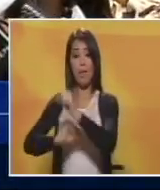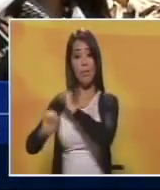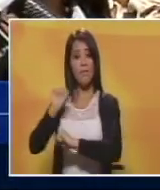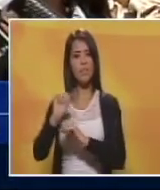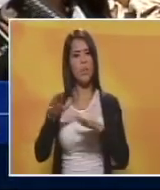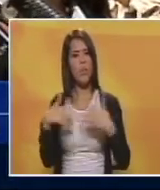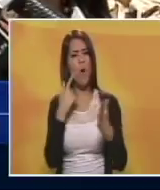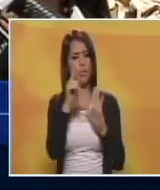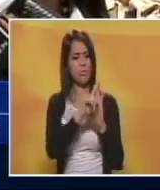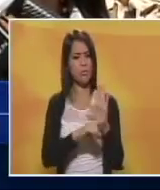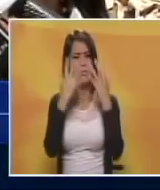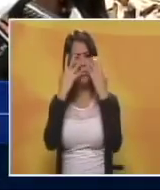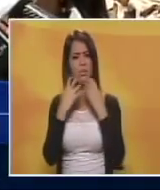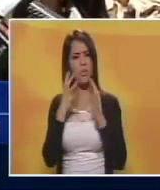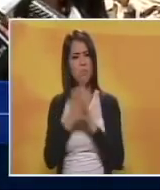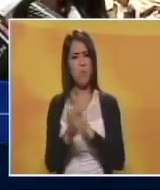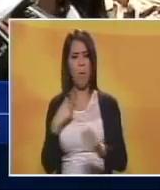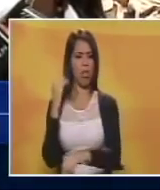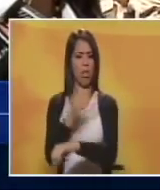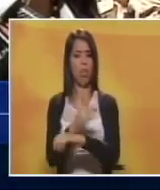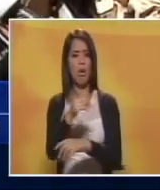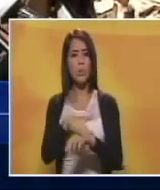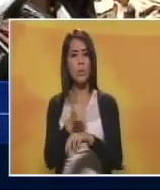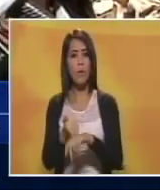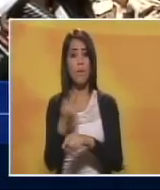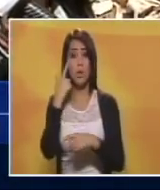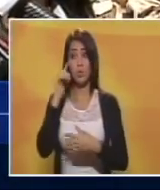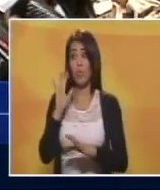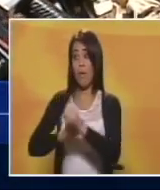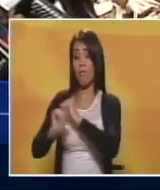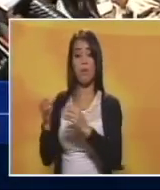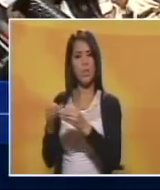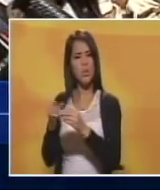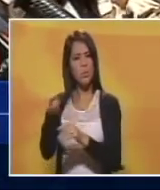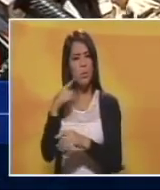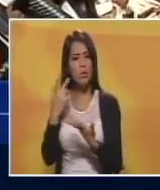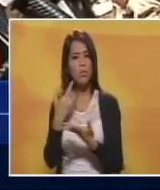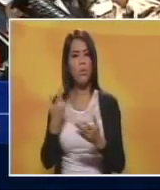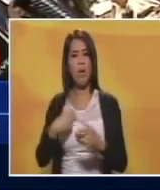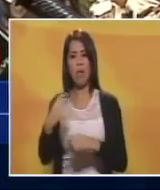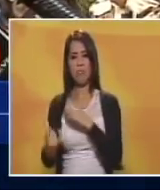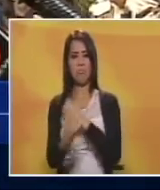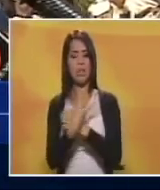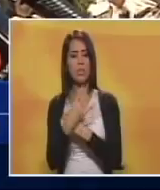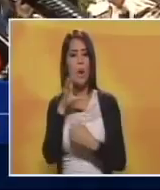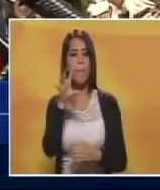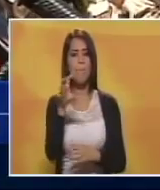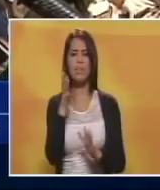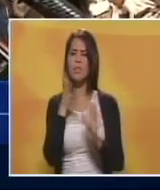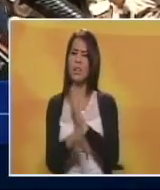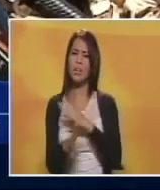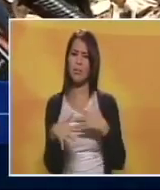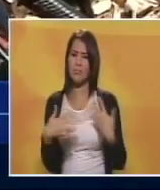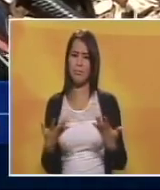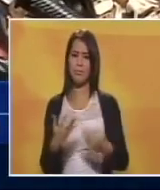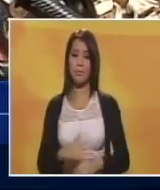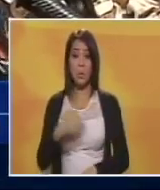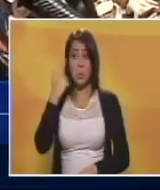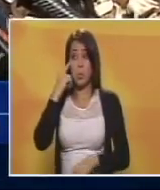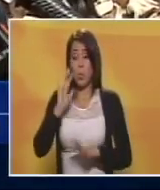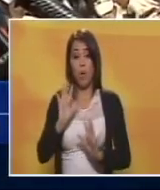no han podido verlo y los abogados aún no han tenido acceso al expediente. El abogado insistió en que seguirán emprendiendo acciones para lograr su